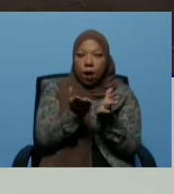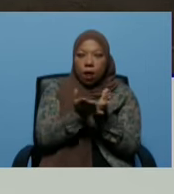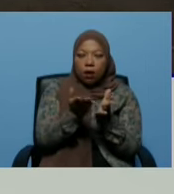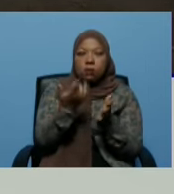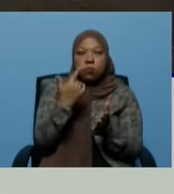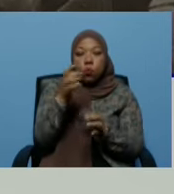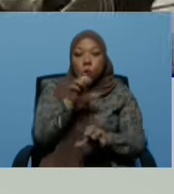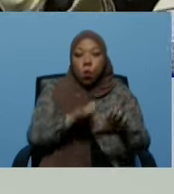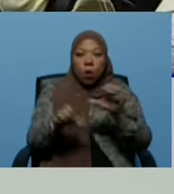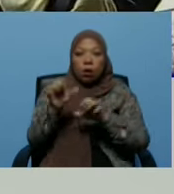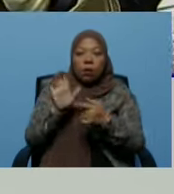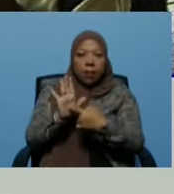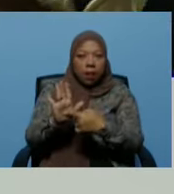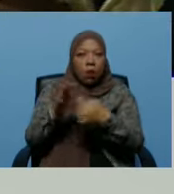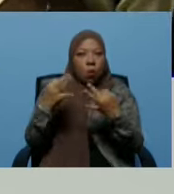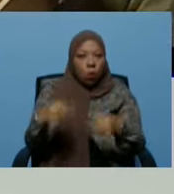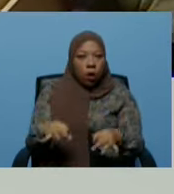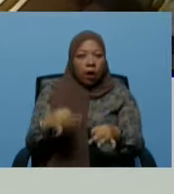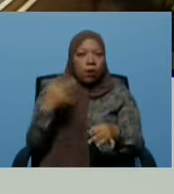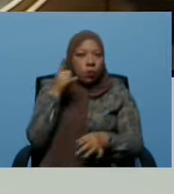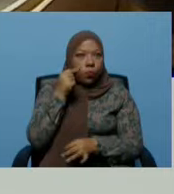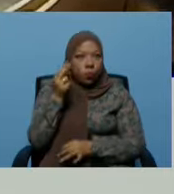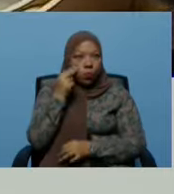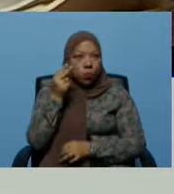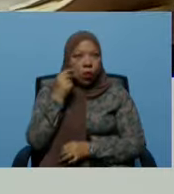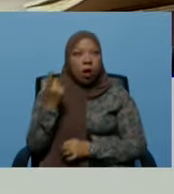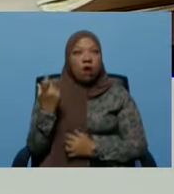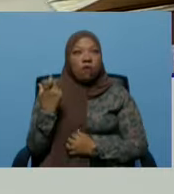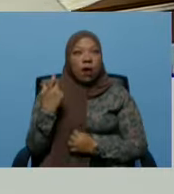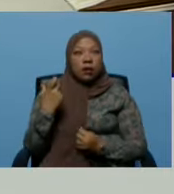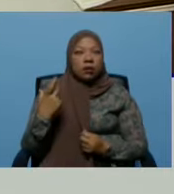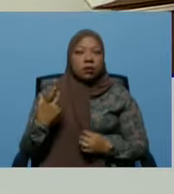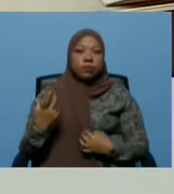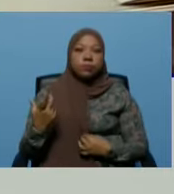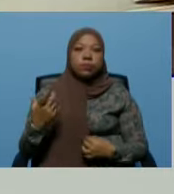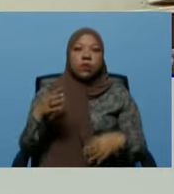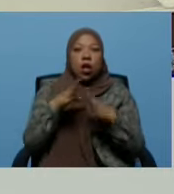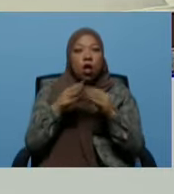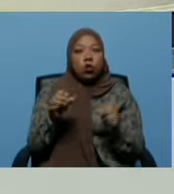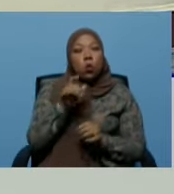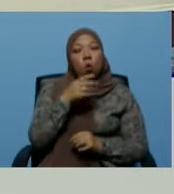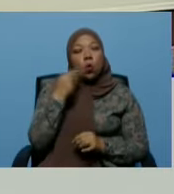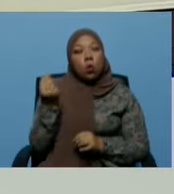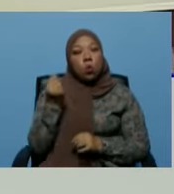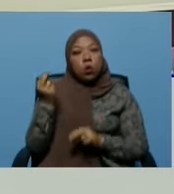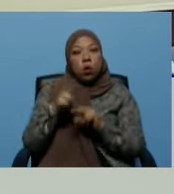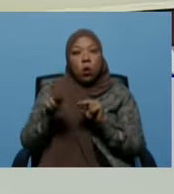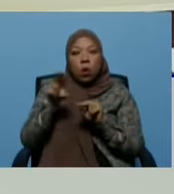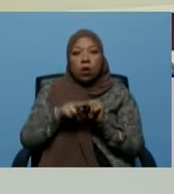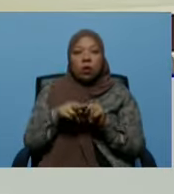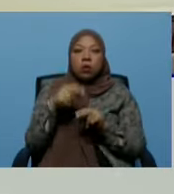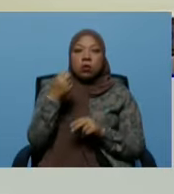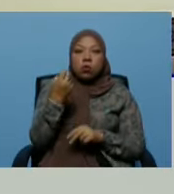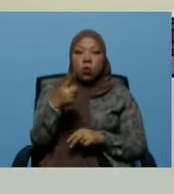estudios científicos lo demostraron plenamente. Hace falta que en toda esa edad,